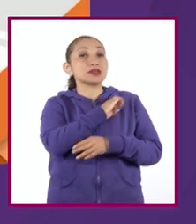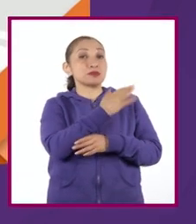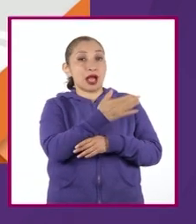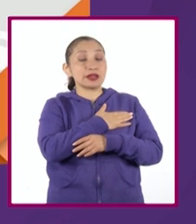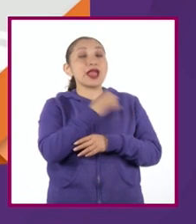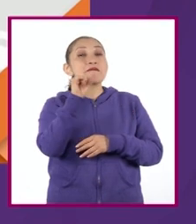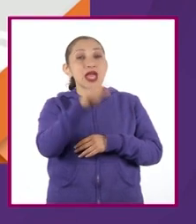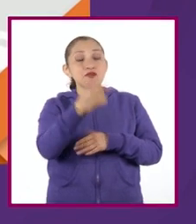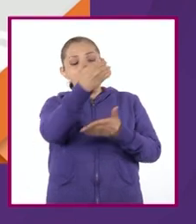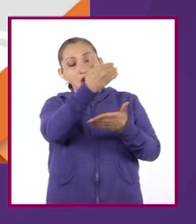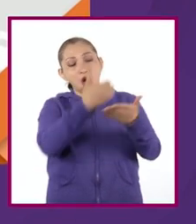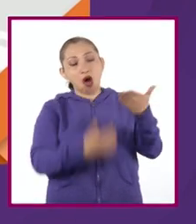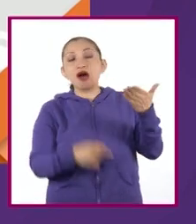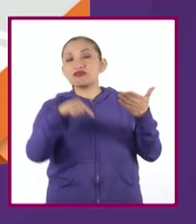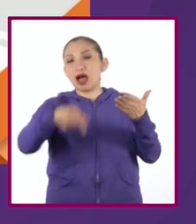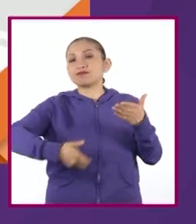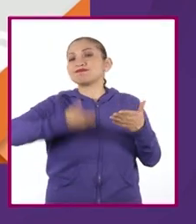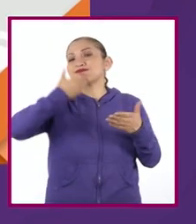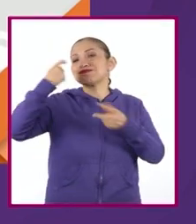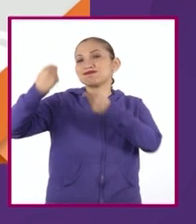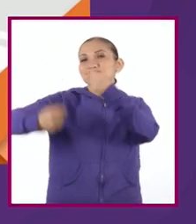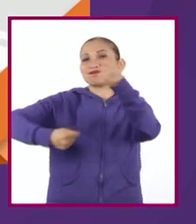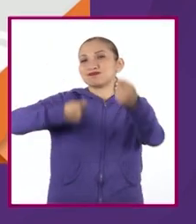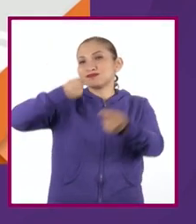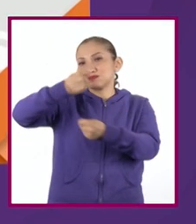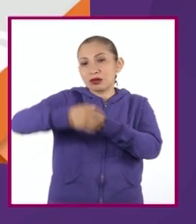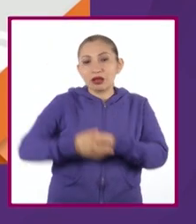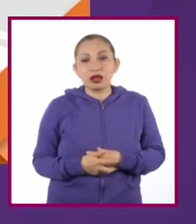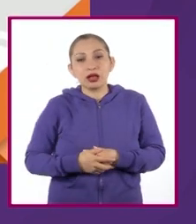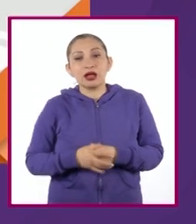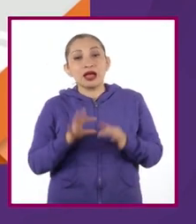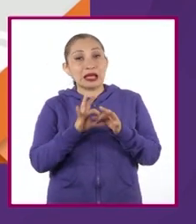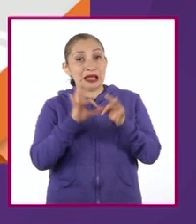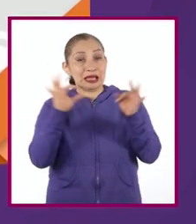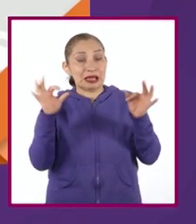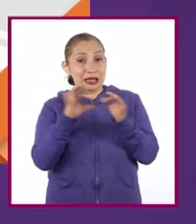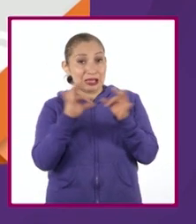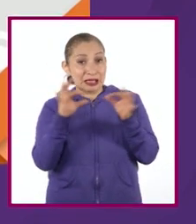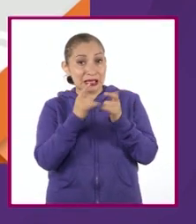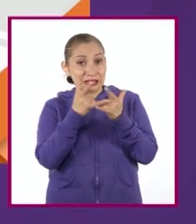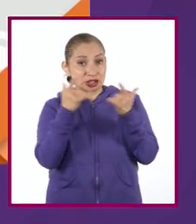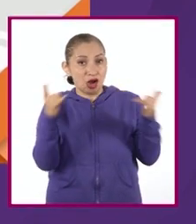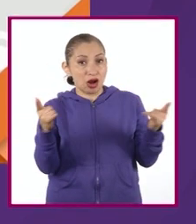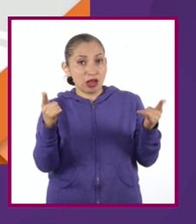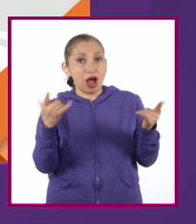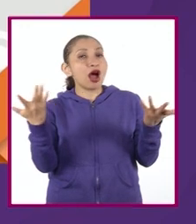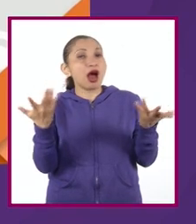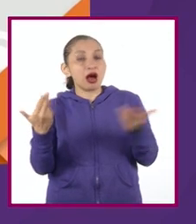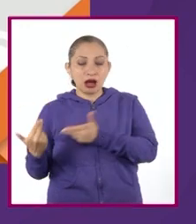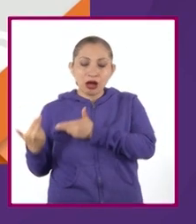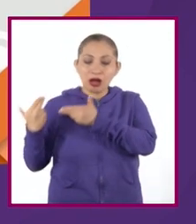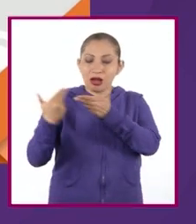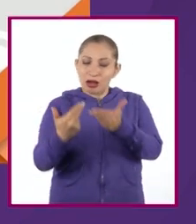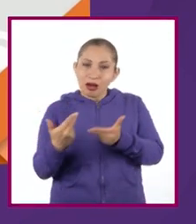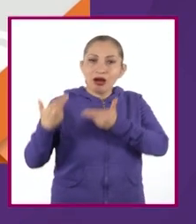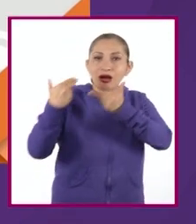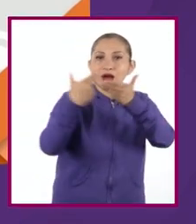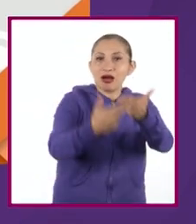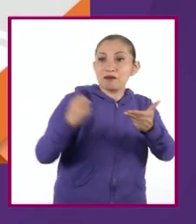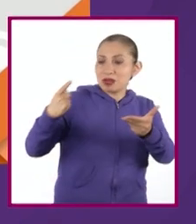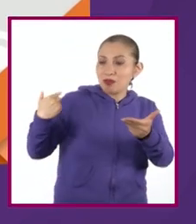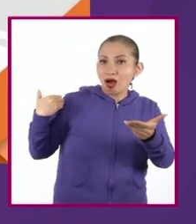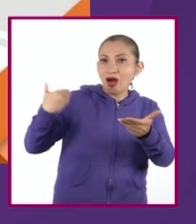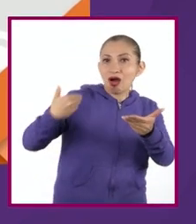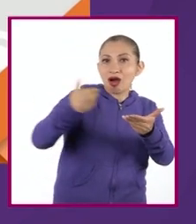forma parte de nuestras tradiciones. El relato se ha transmitido de generación en